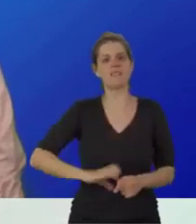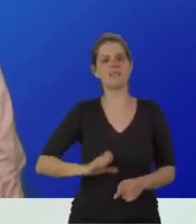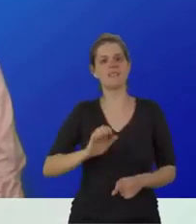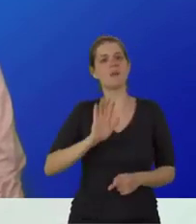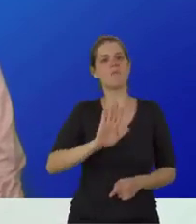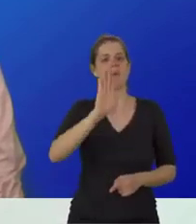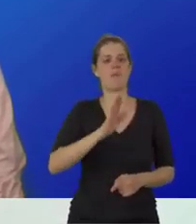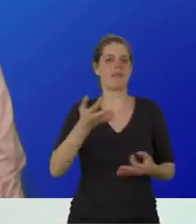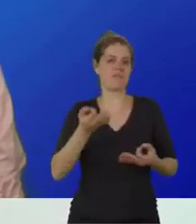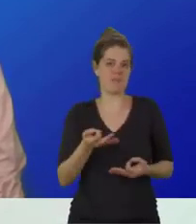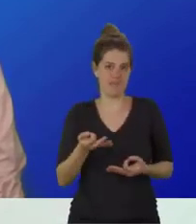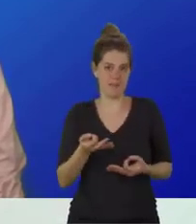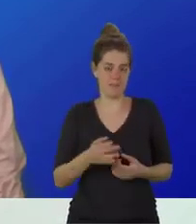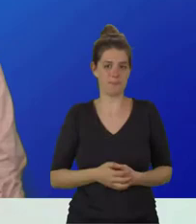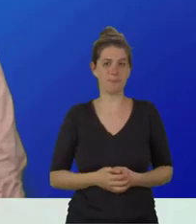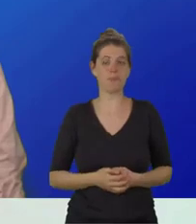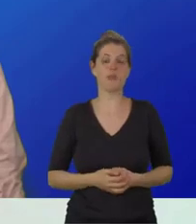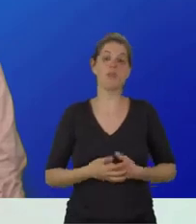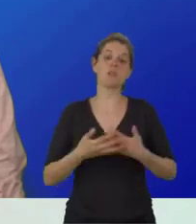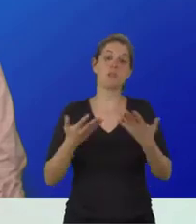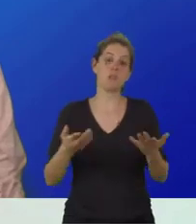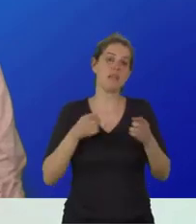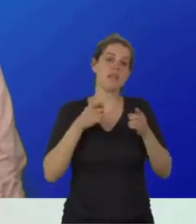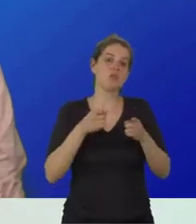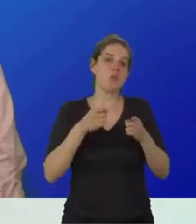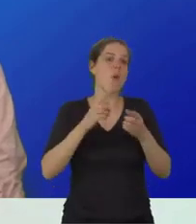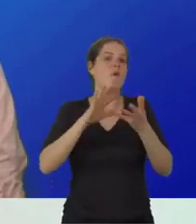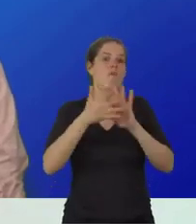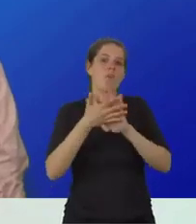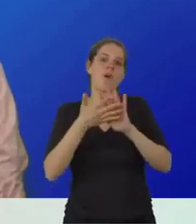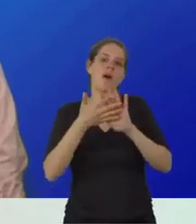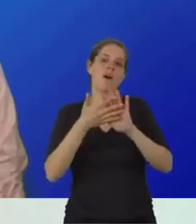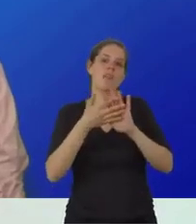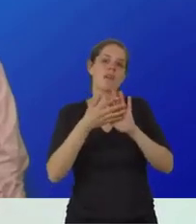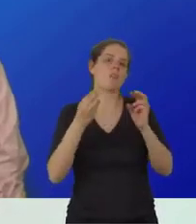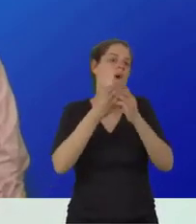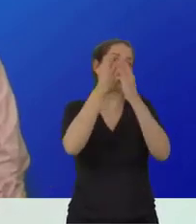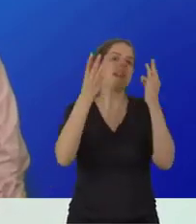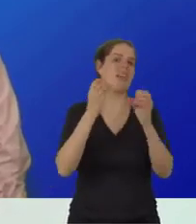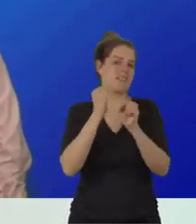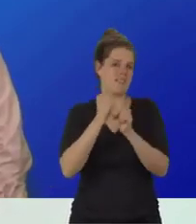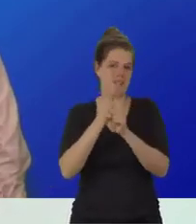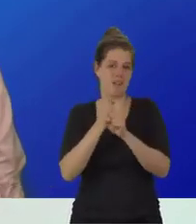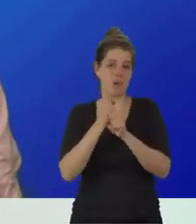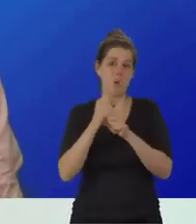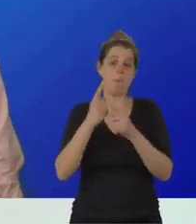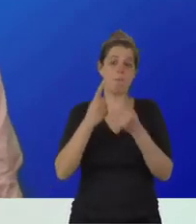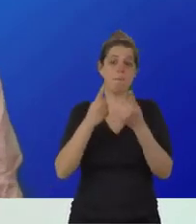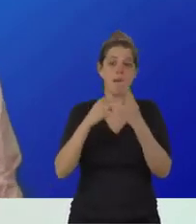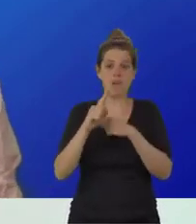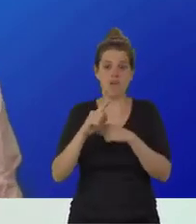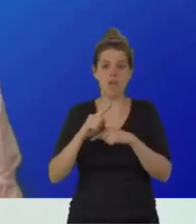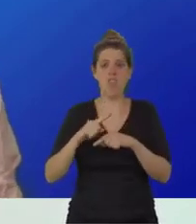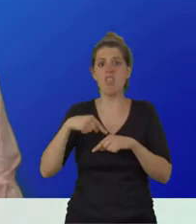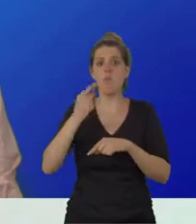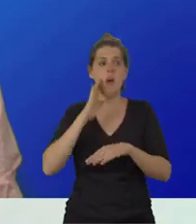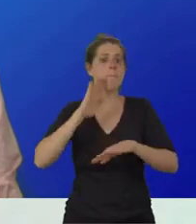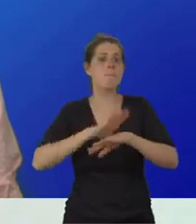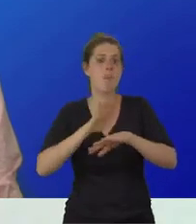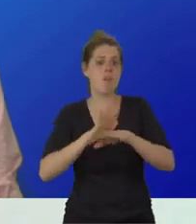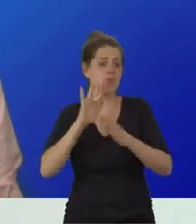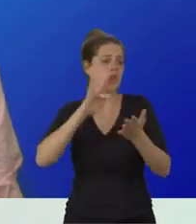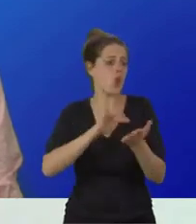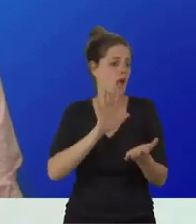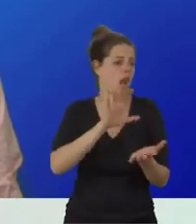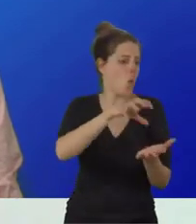características especiales. Entonces, todas esas son como grandes líneas de trabajo, pero después la casuística nos lleva a